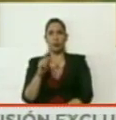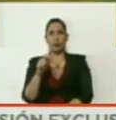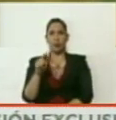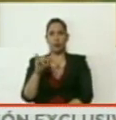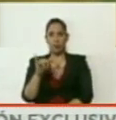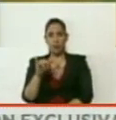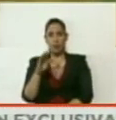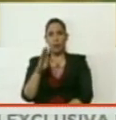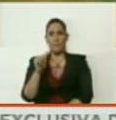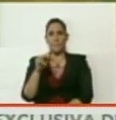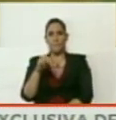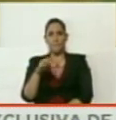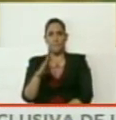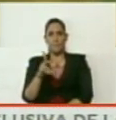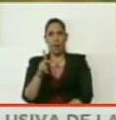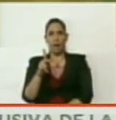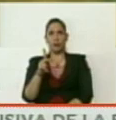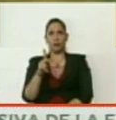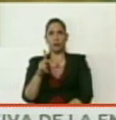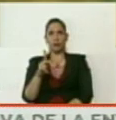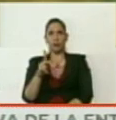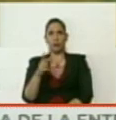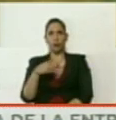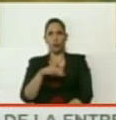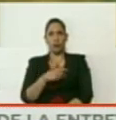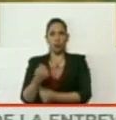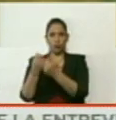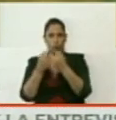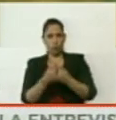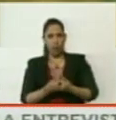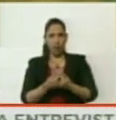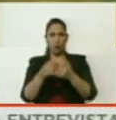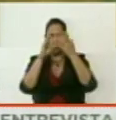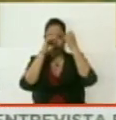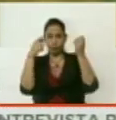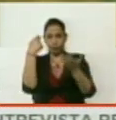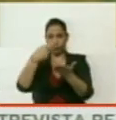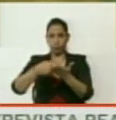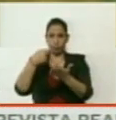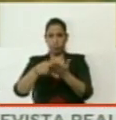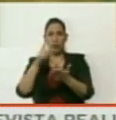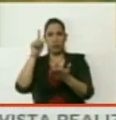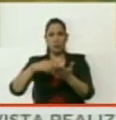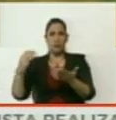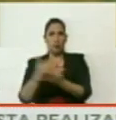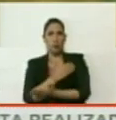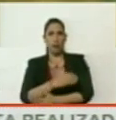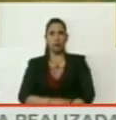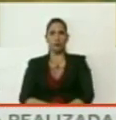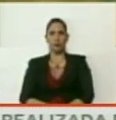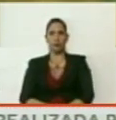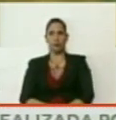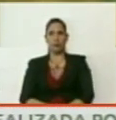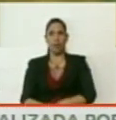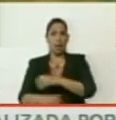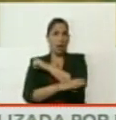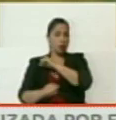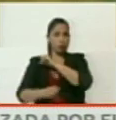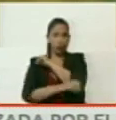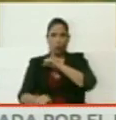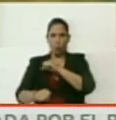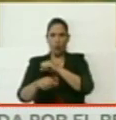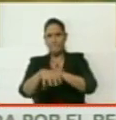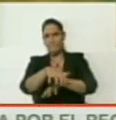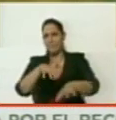of America para pagar nuestros compromisos, nuestros sueldos a los diplomáticos, etcétera, se lo robaron. Ladrones, ladrones y mil